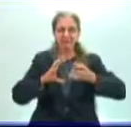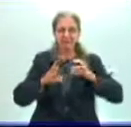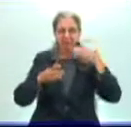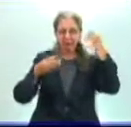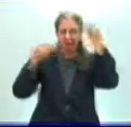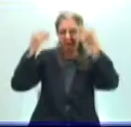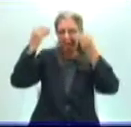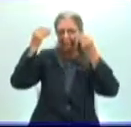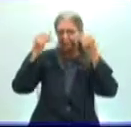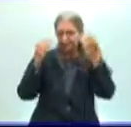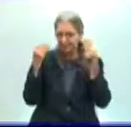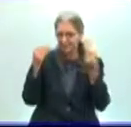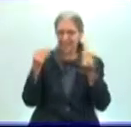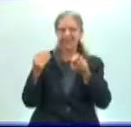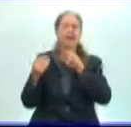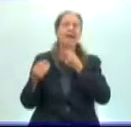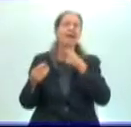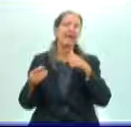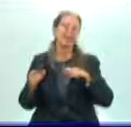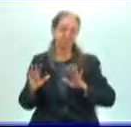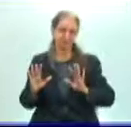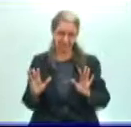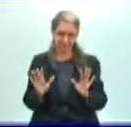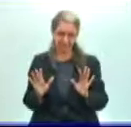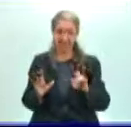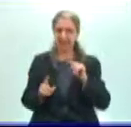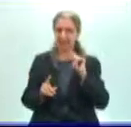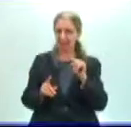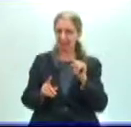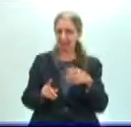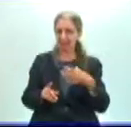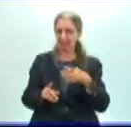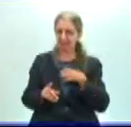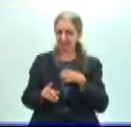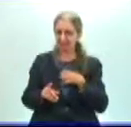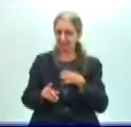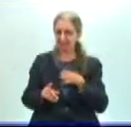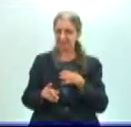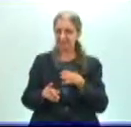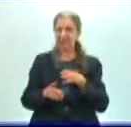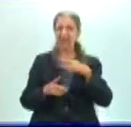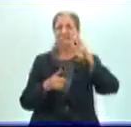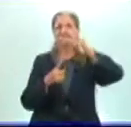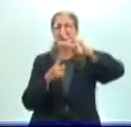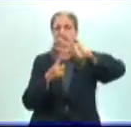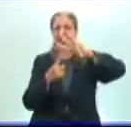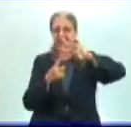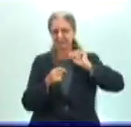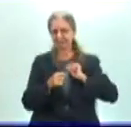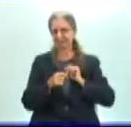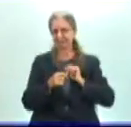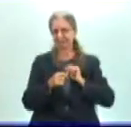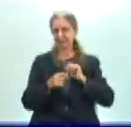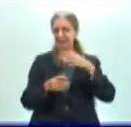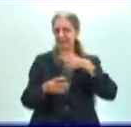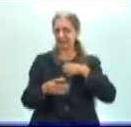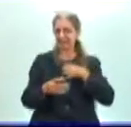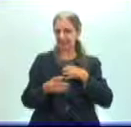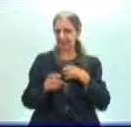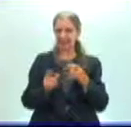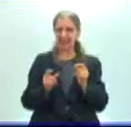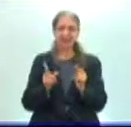análisis. Por ejemplo, aquí les aparece la antena. Tienen la